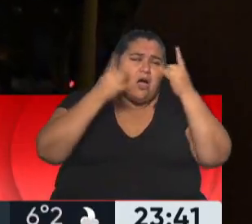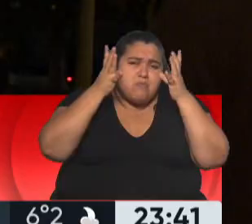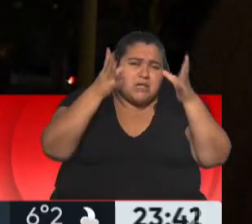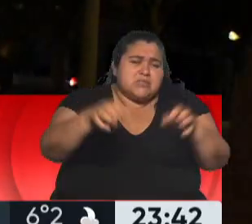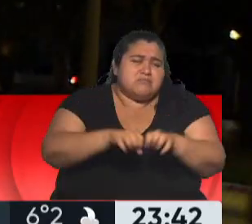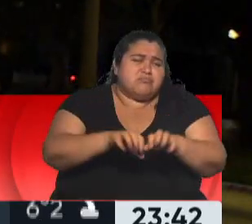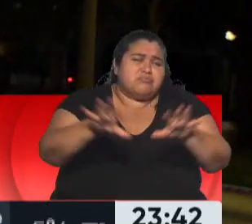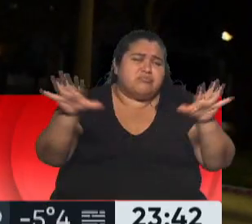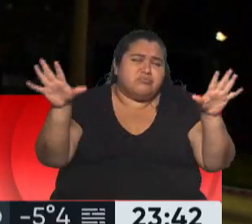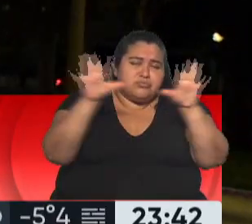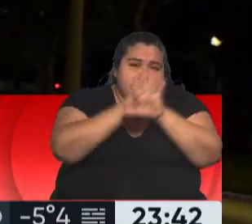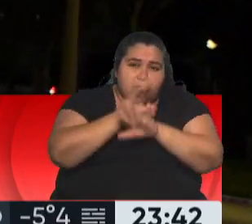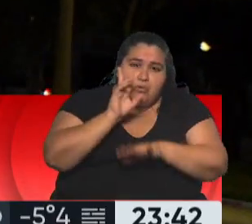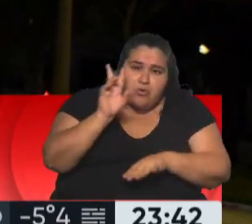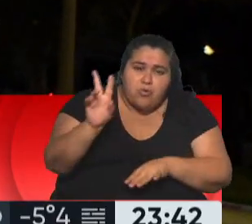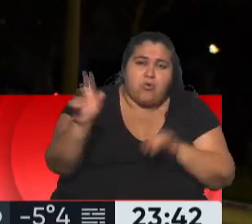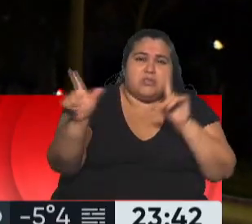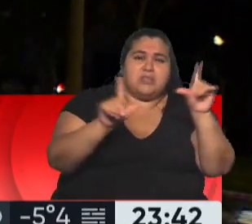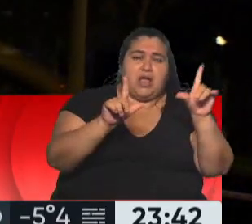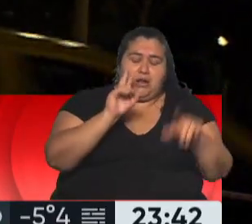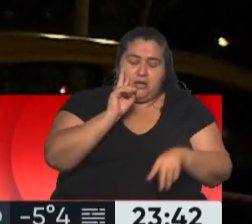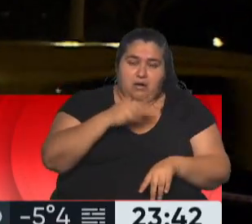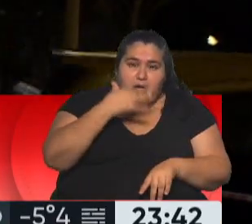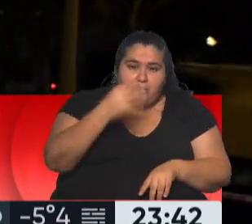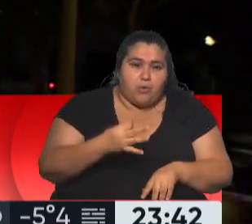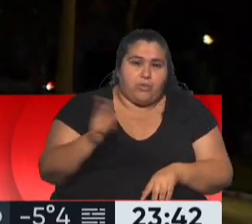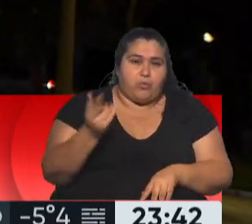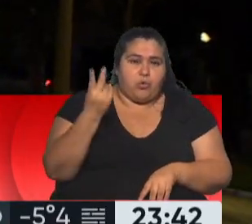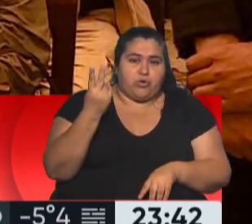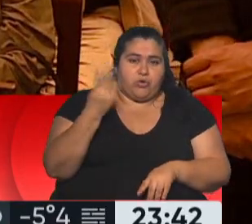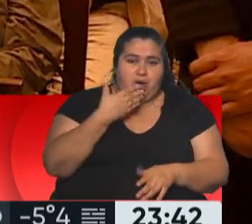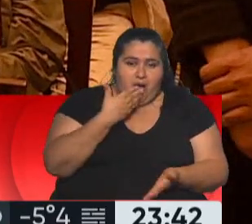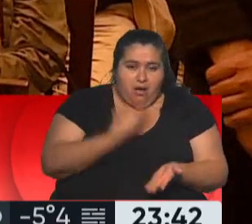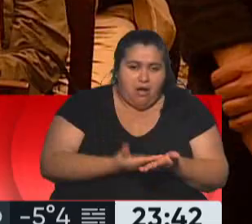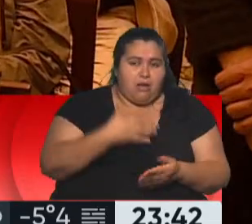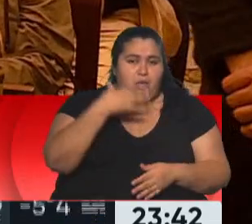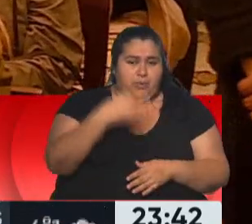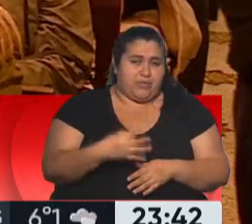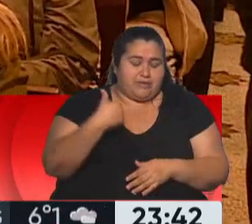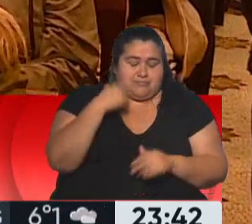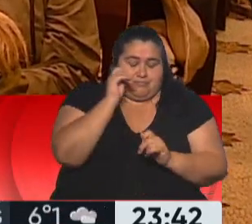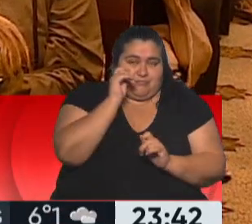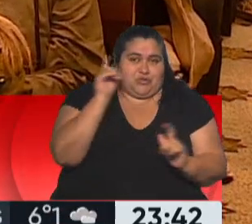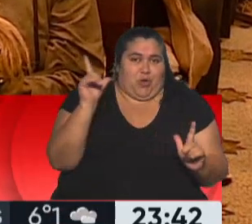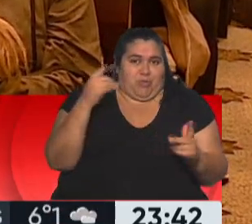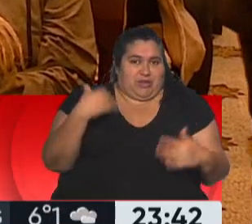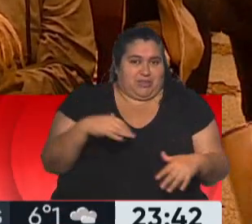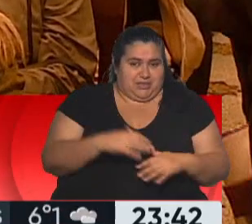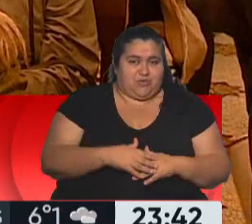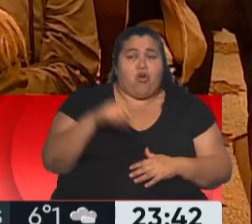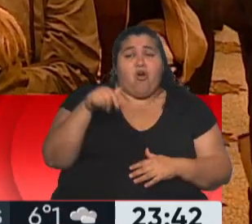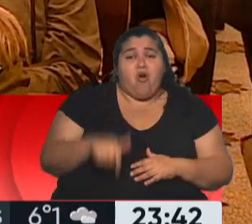bueno, nos metimos por los medios y vimos que era verdad, así que yo la verdad que en parte sorprendido, como decían hoy en la